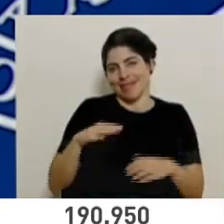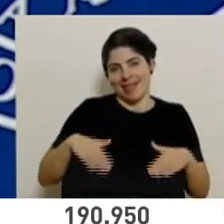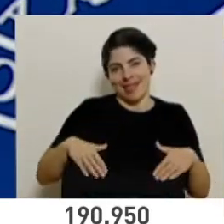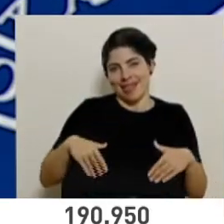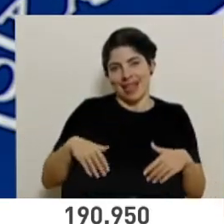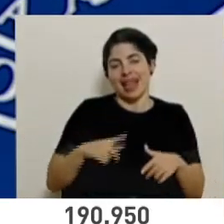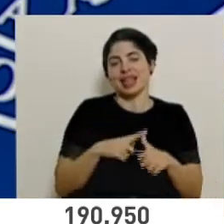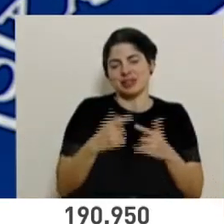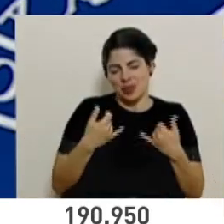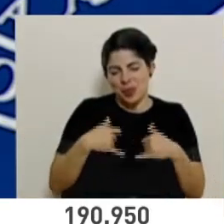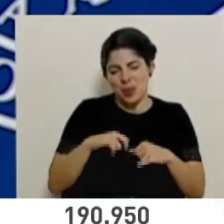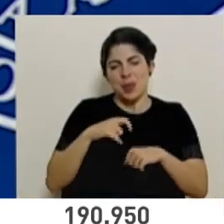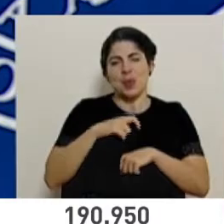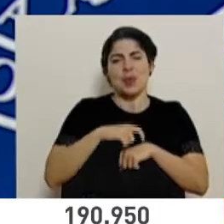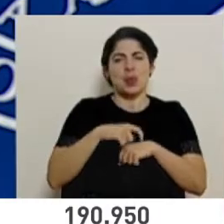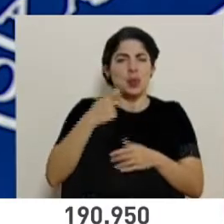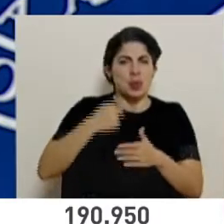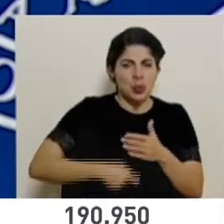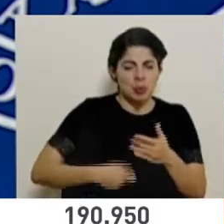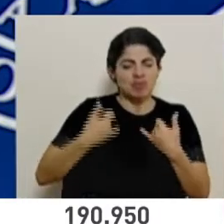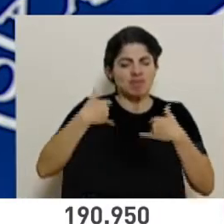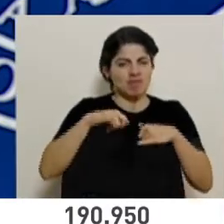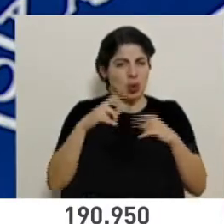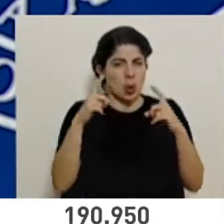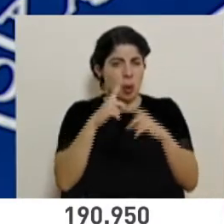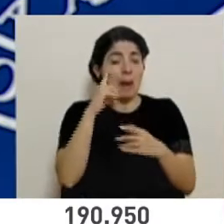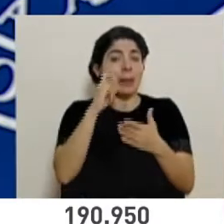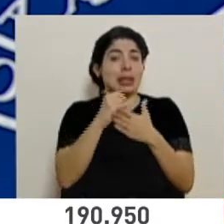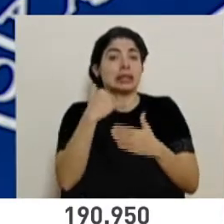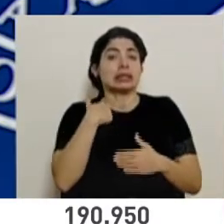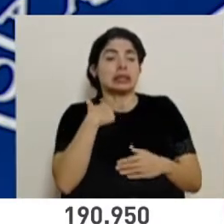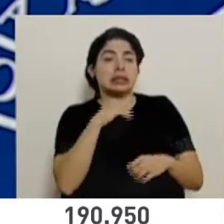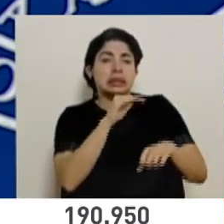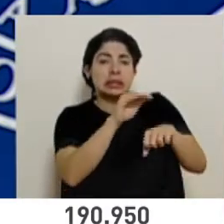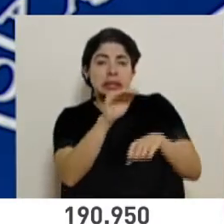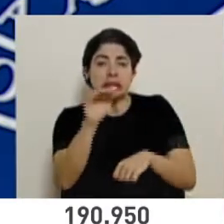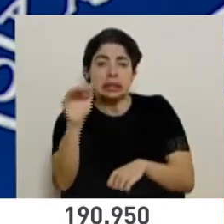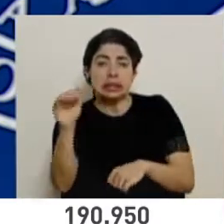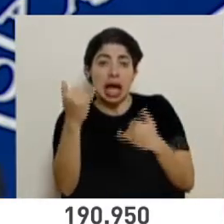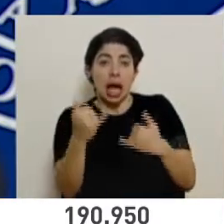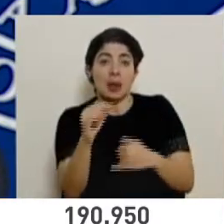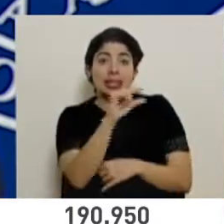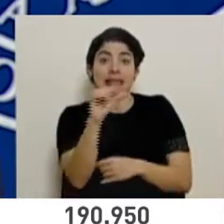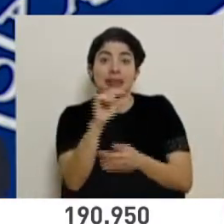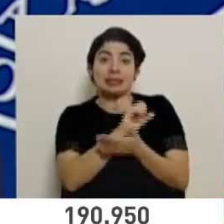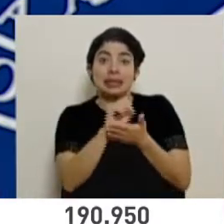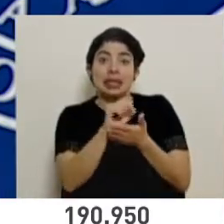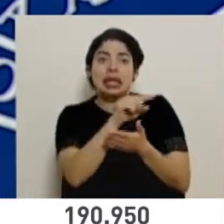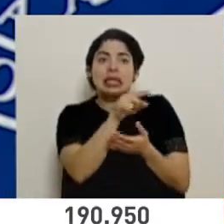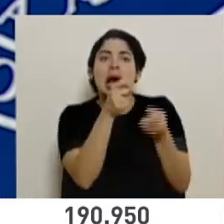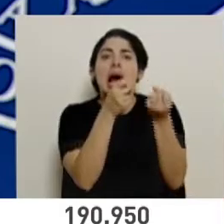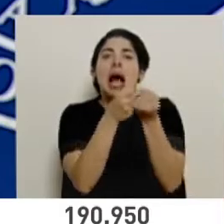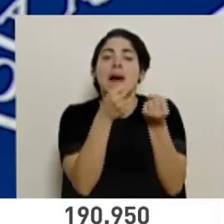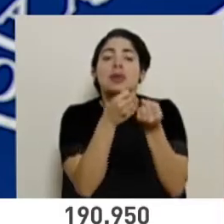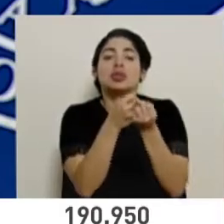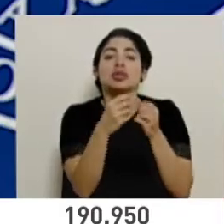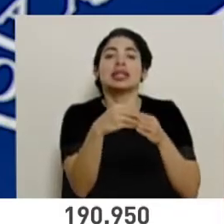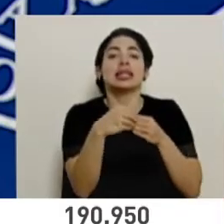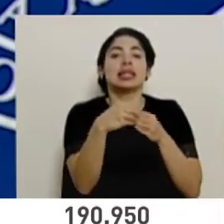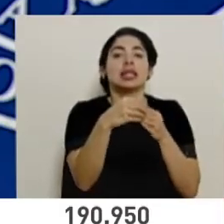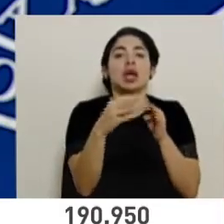seguimos pasando un momento muy duro, muy complicado. Por eso es que mi llamado incluye ahora en Semana Santa a que apoyemos guías de turismo certificadas